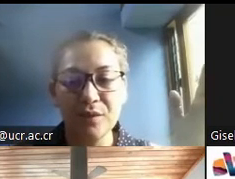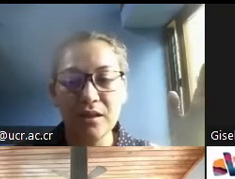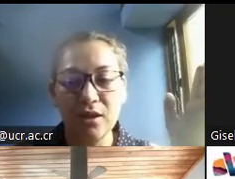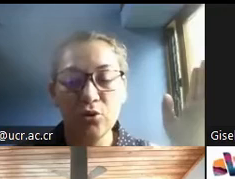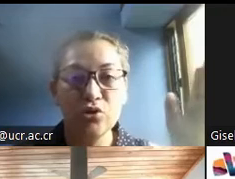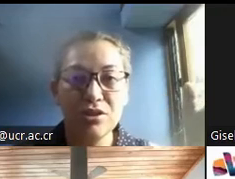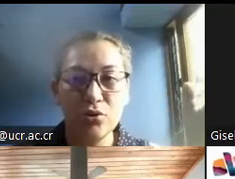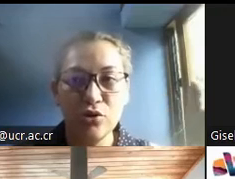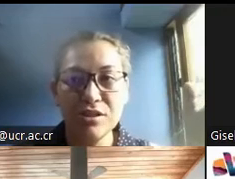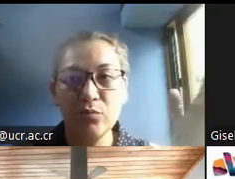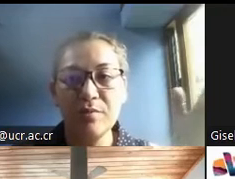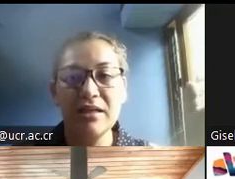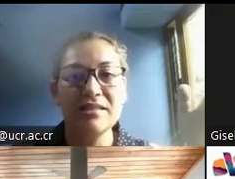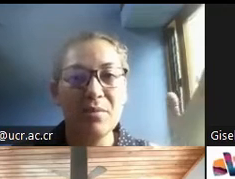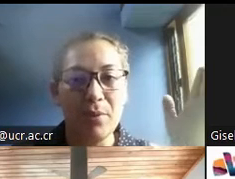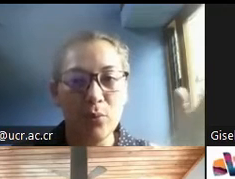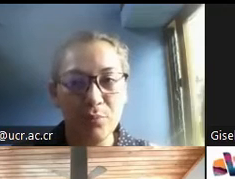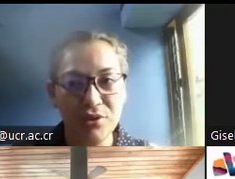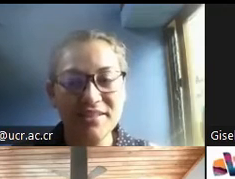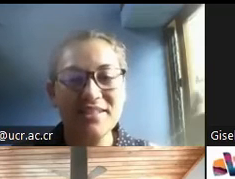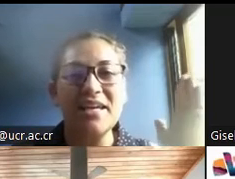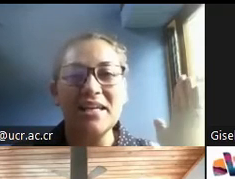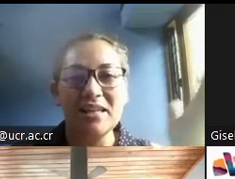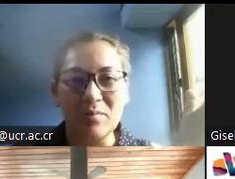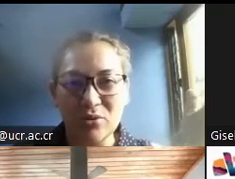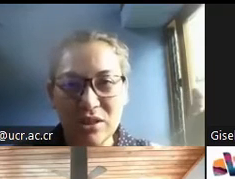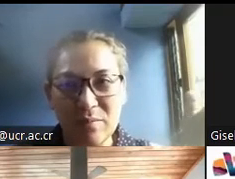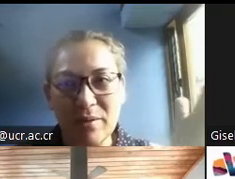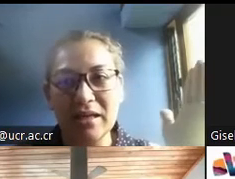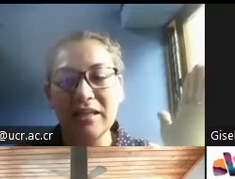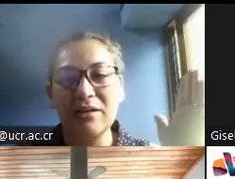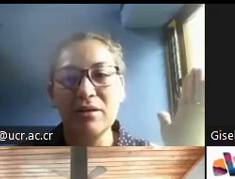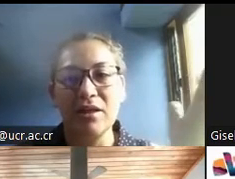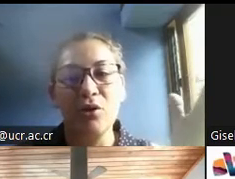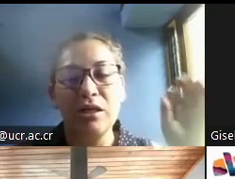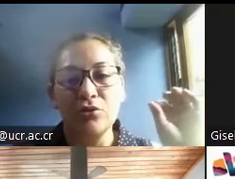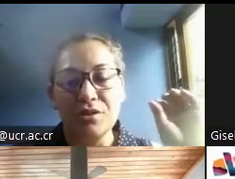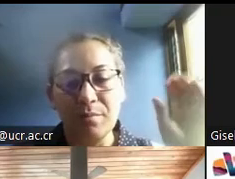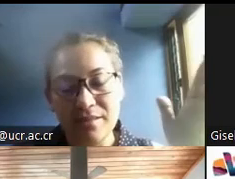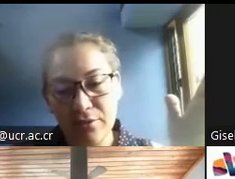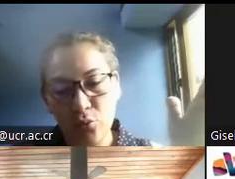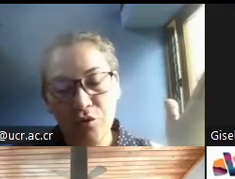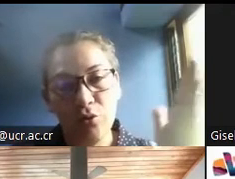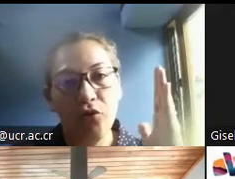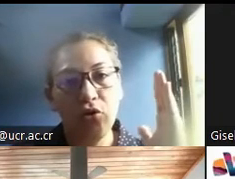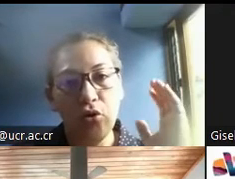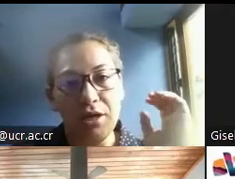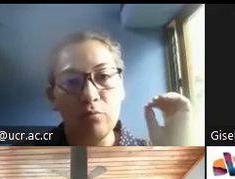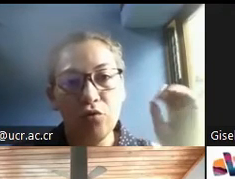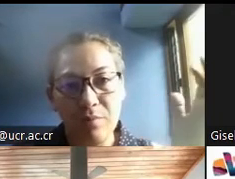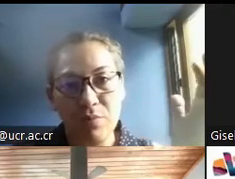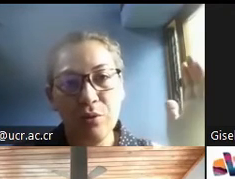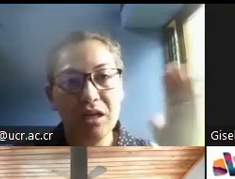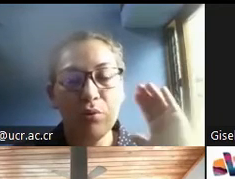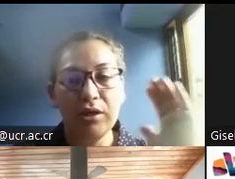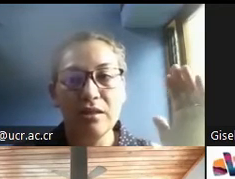una que ustedes conocen muy bien, que se llama PowerPoint, que también nos sirve para generar video. Entonces, va a ser un recorrido